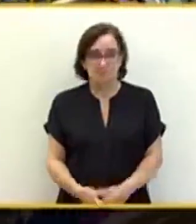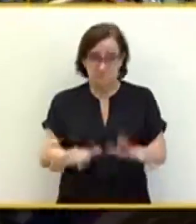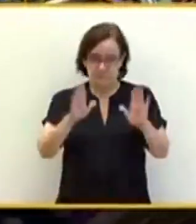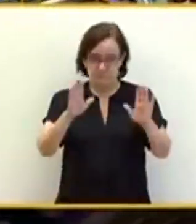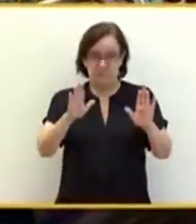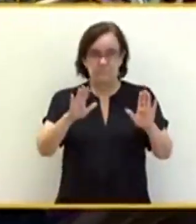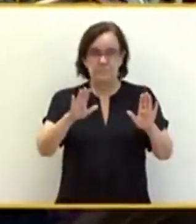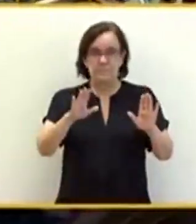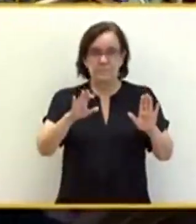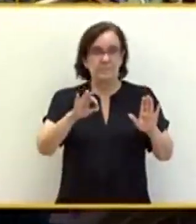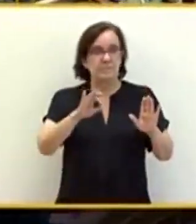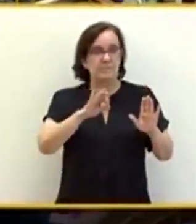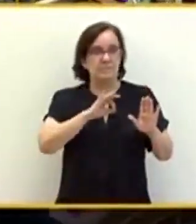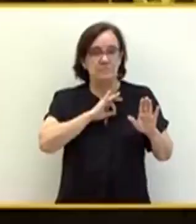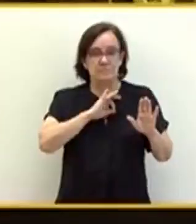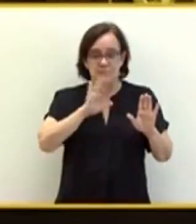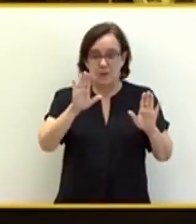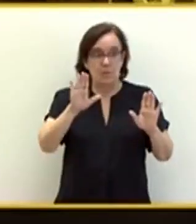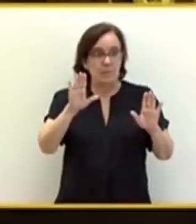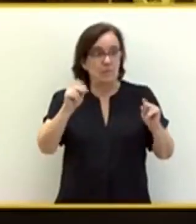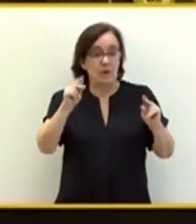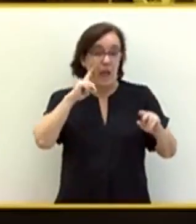momento, señor. Señor. Señor.